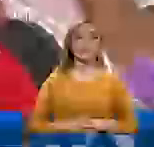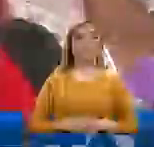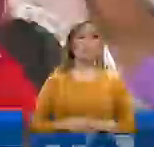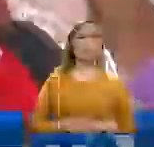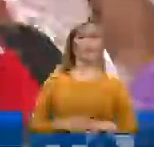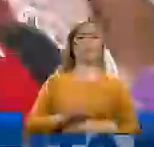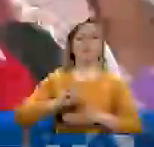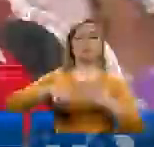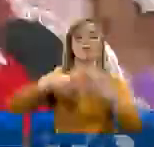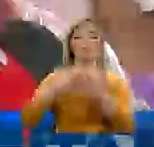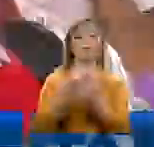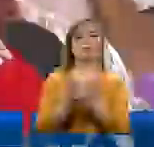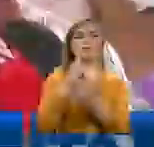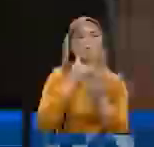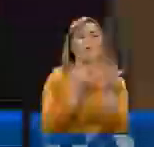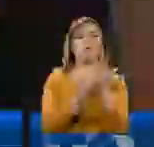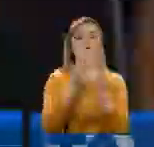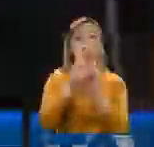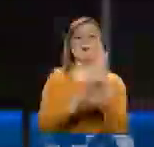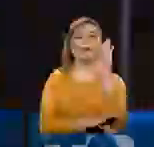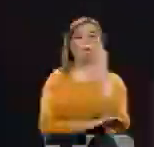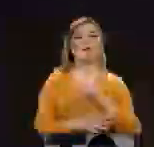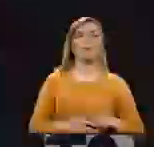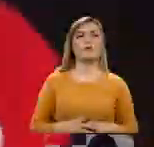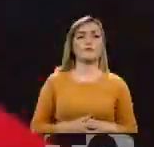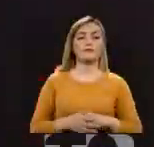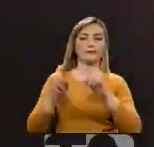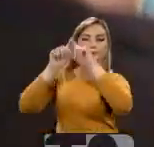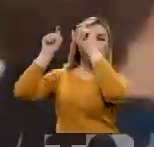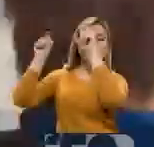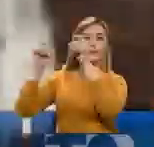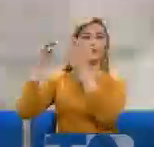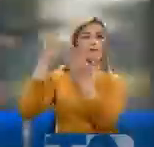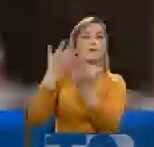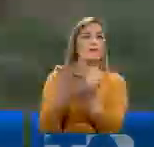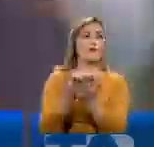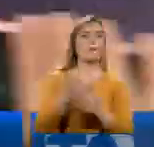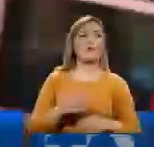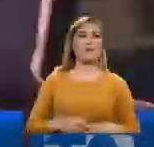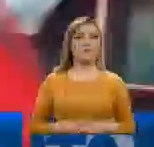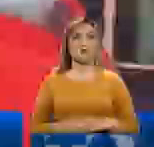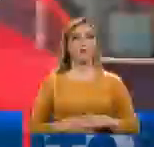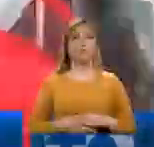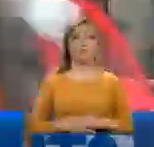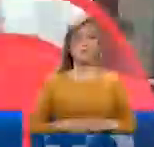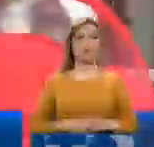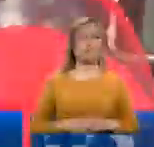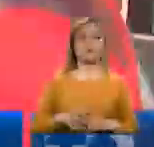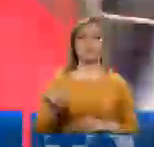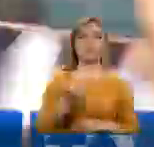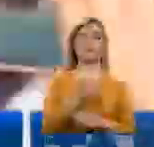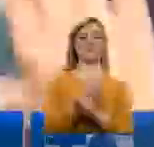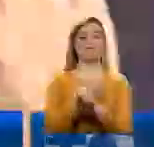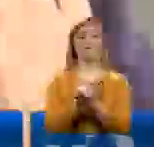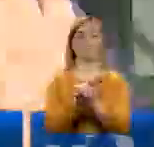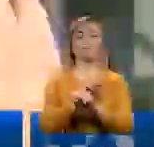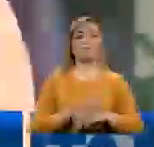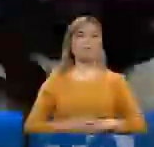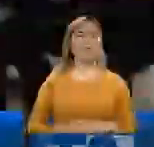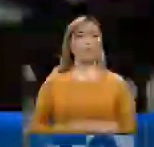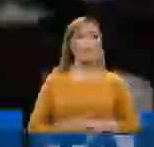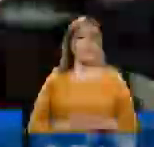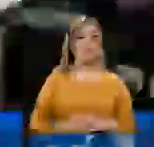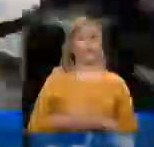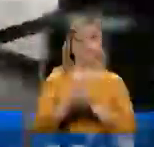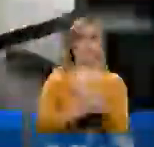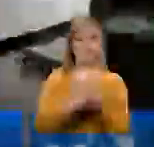encuentran justificados los elementos constitutivos. Esta vez los empresarios llegan a la audiencia de casación con argumentos similares. Intentan así revertir